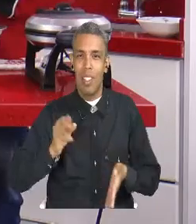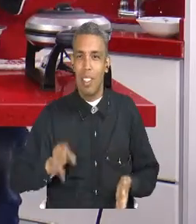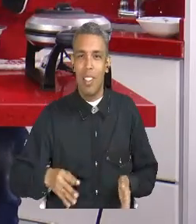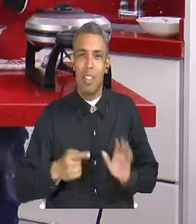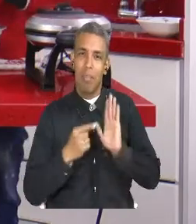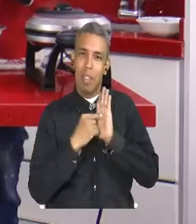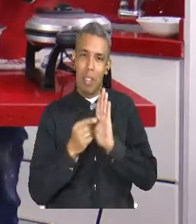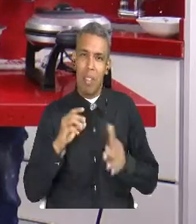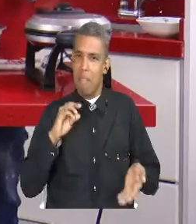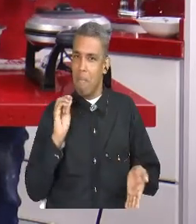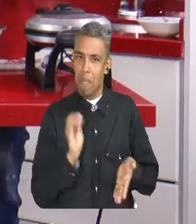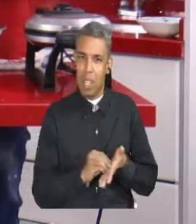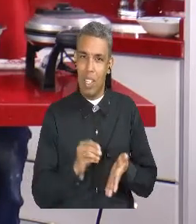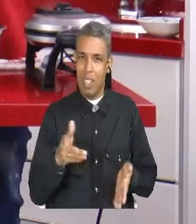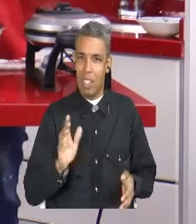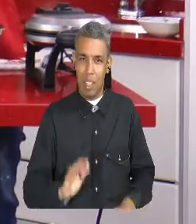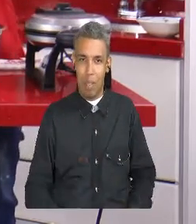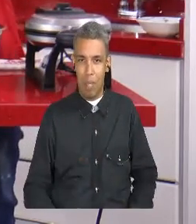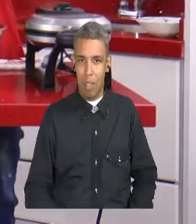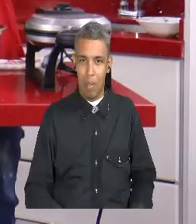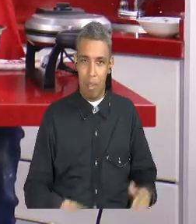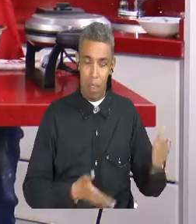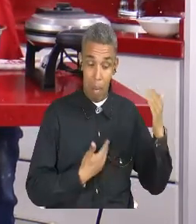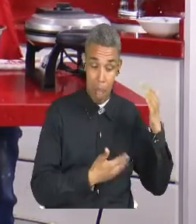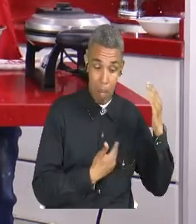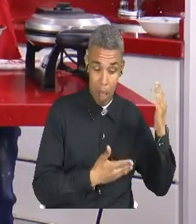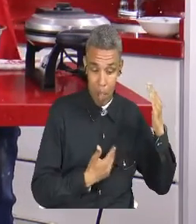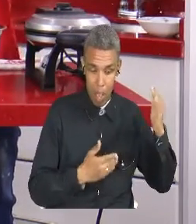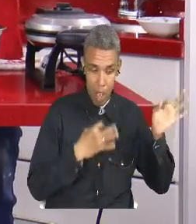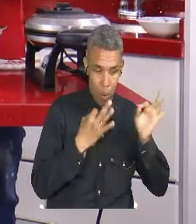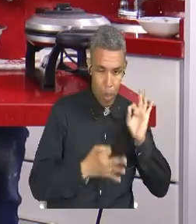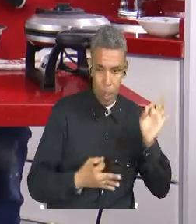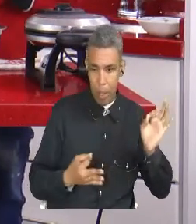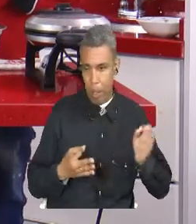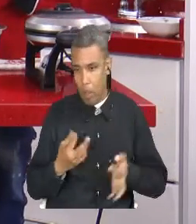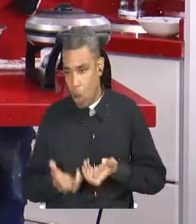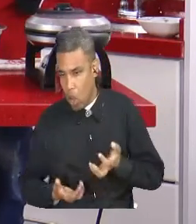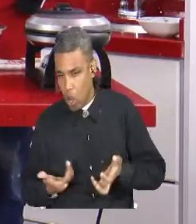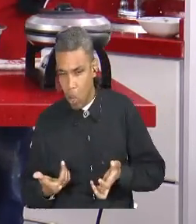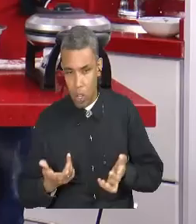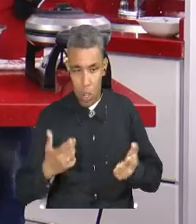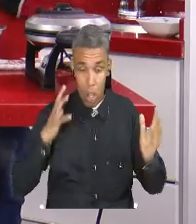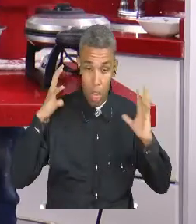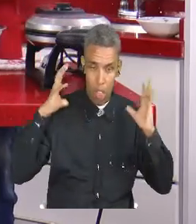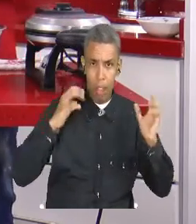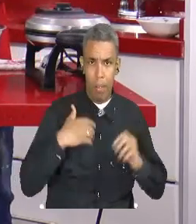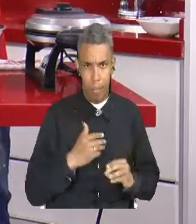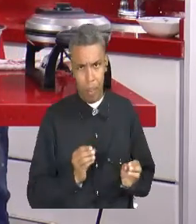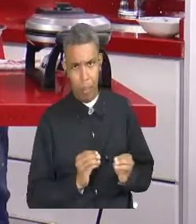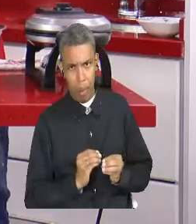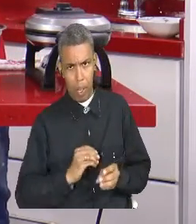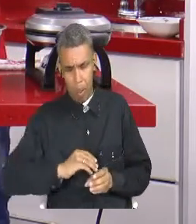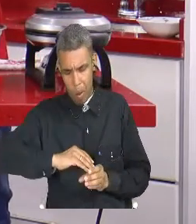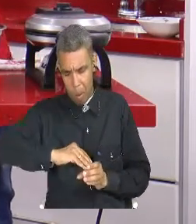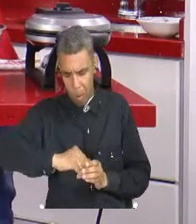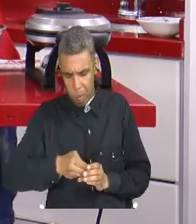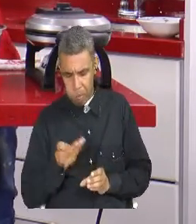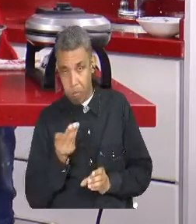yo, dice la doctora. Pero bueno, Wilson. ¿Me regalas más, por favor? Yo pienso que llega el momento más mantequilla. Sí, por favor, me la llega el momento de que nos